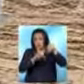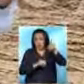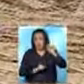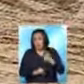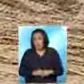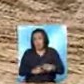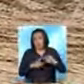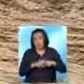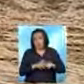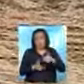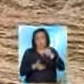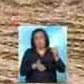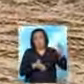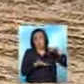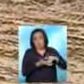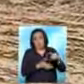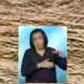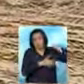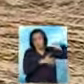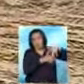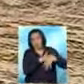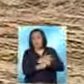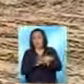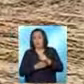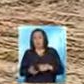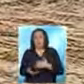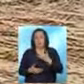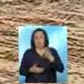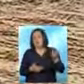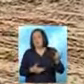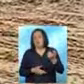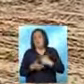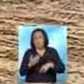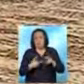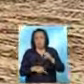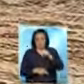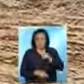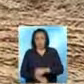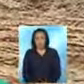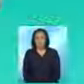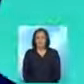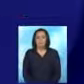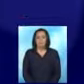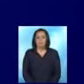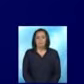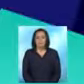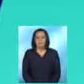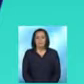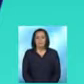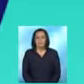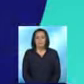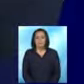podrían iniciar un nuevo Huaico. Vamos a continuar aquí. En cualquier momento volvemos con ustedes en 90 Mediodía.